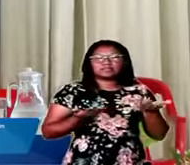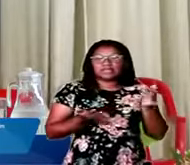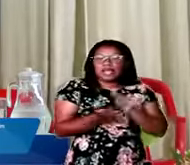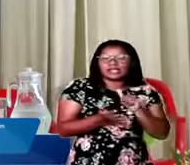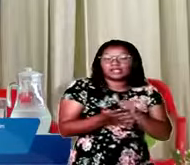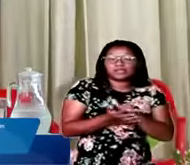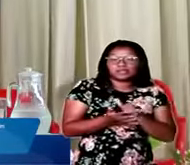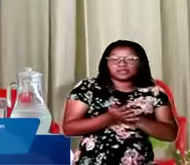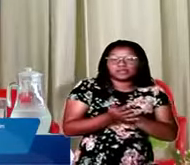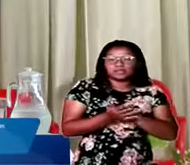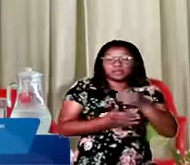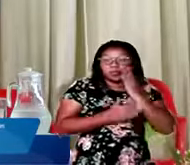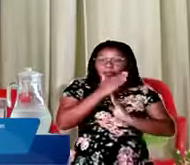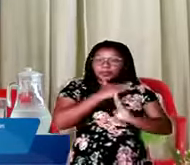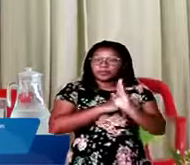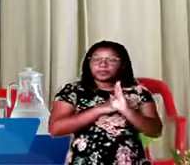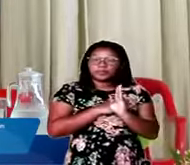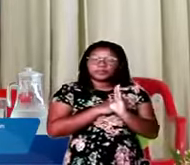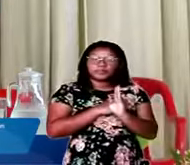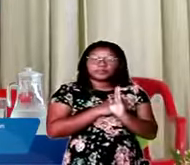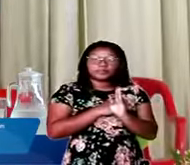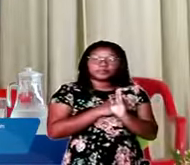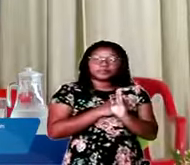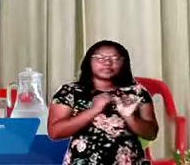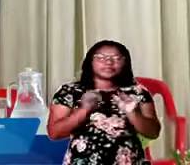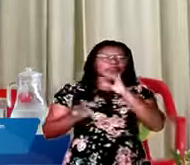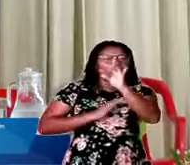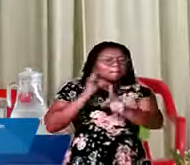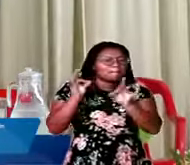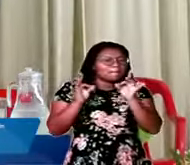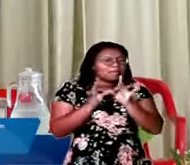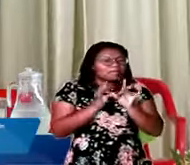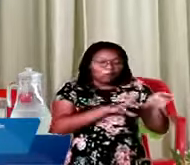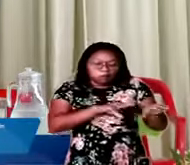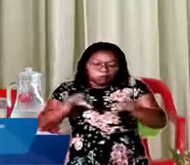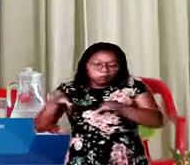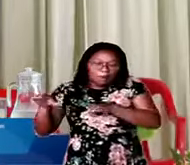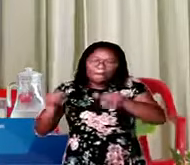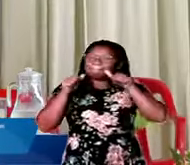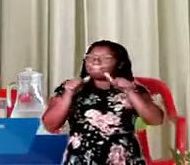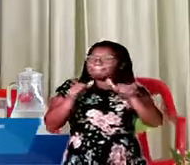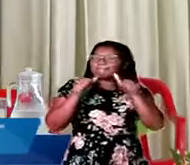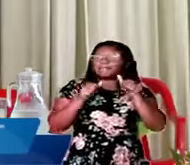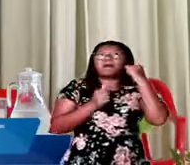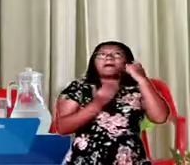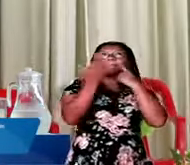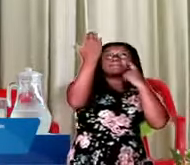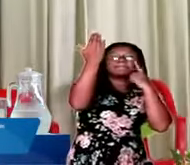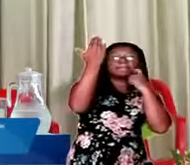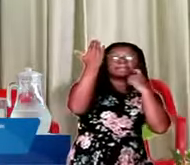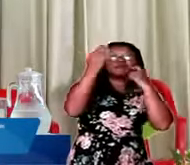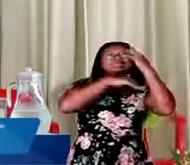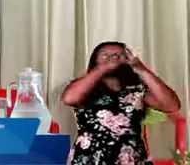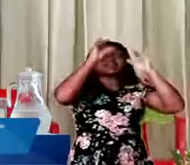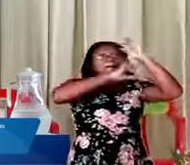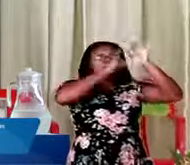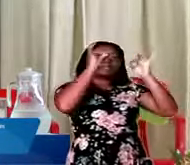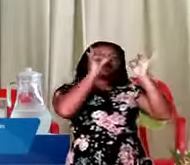los gentiles? Sed pues vosotros perfectos como vuestro Padre que está en los cielos es